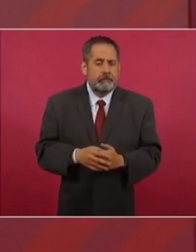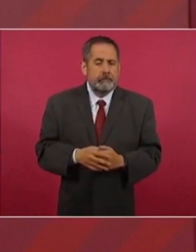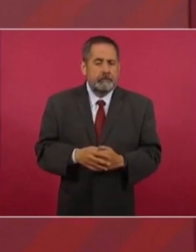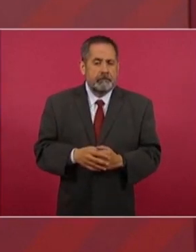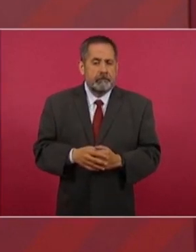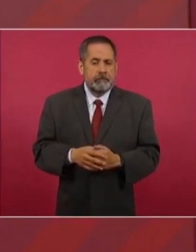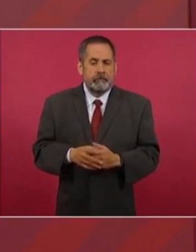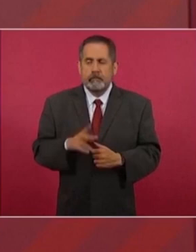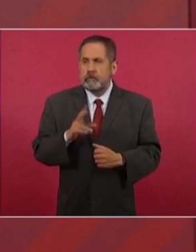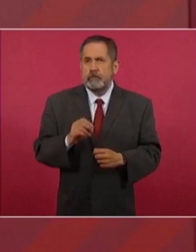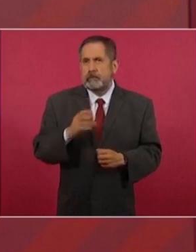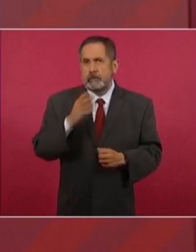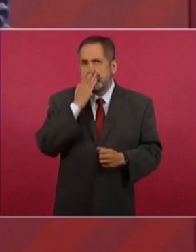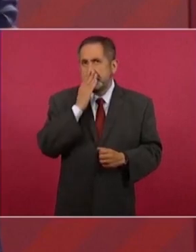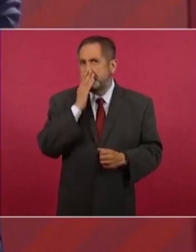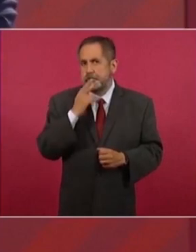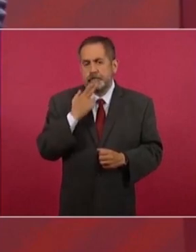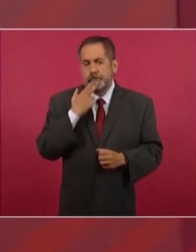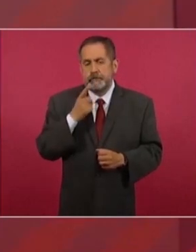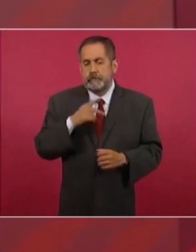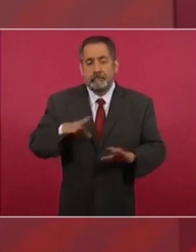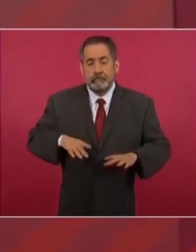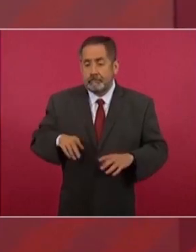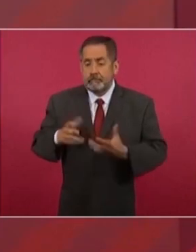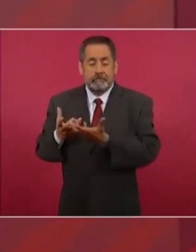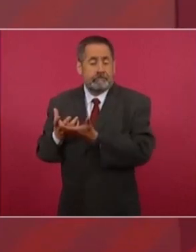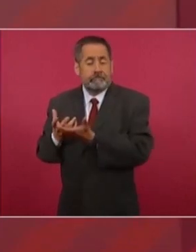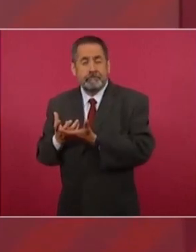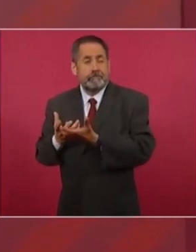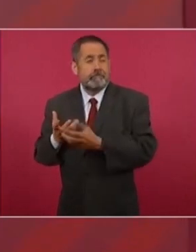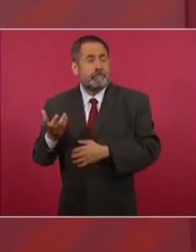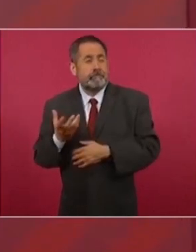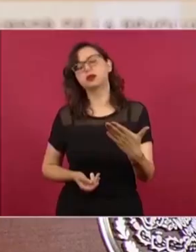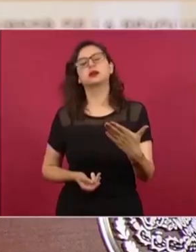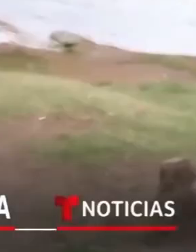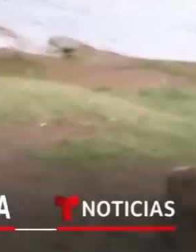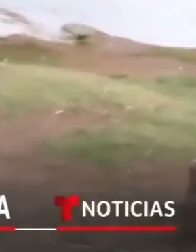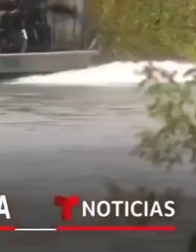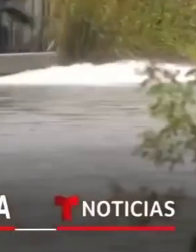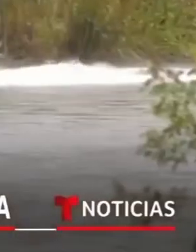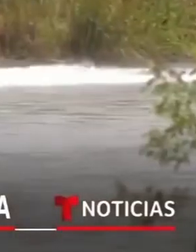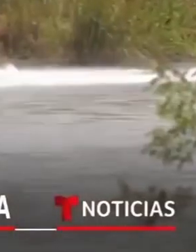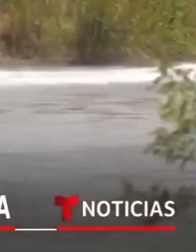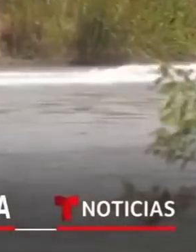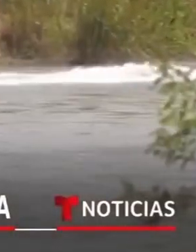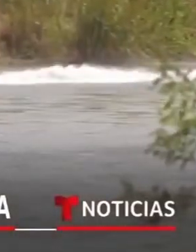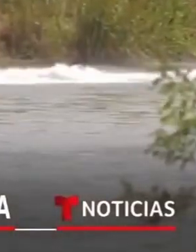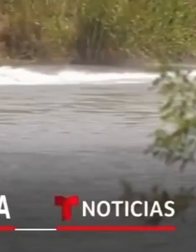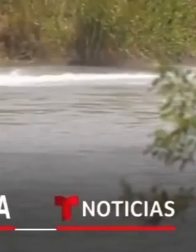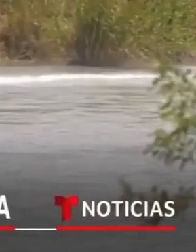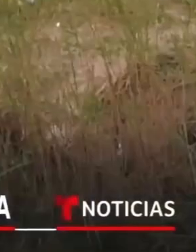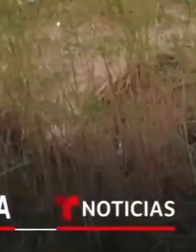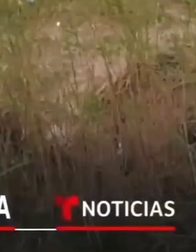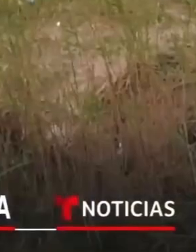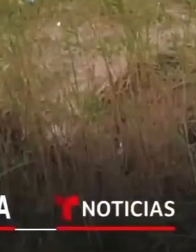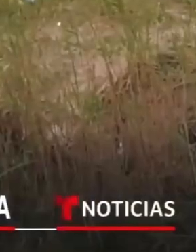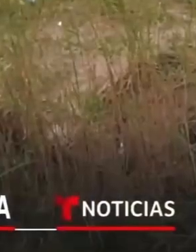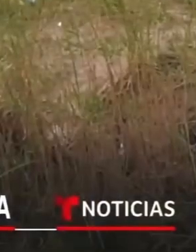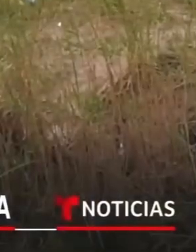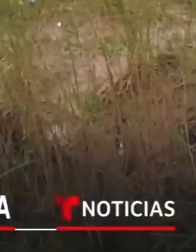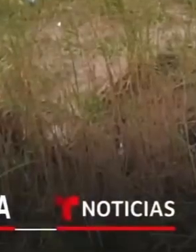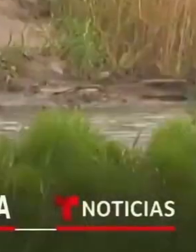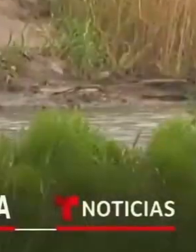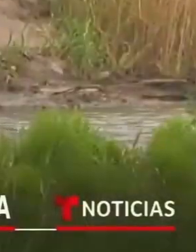conviene la travesía por el país es muy riesgosa para noticias 12 luisa